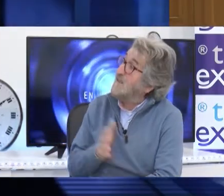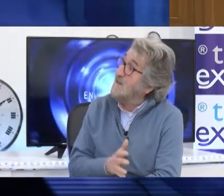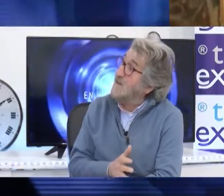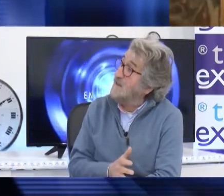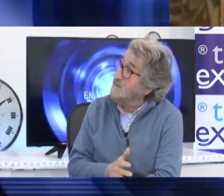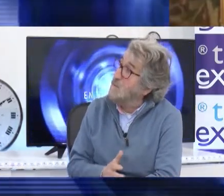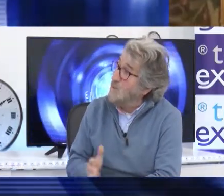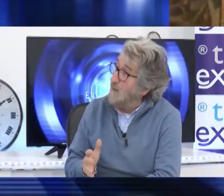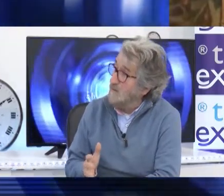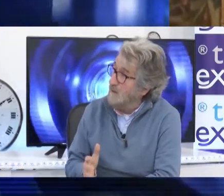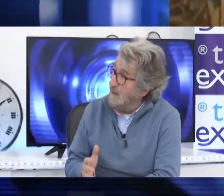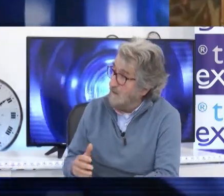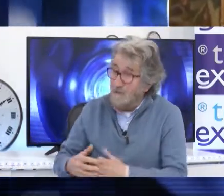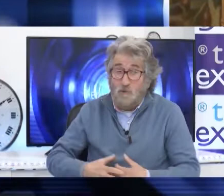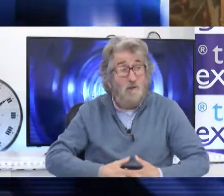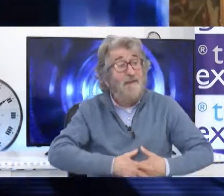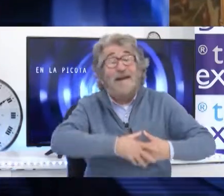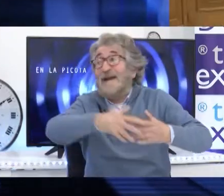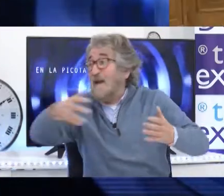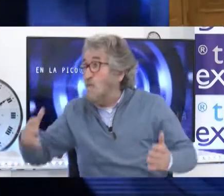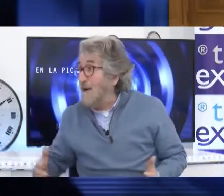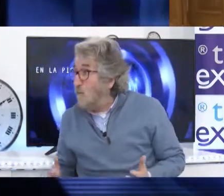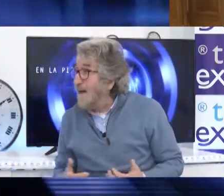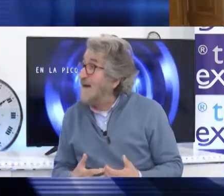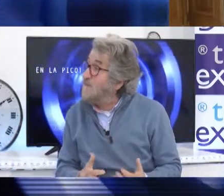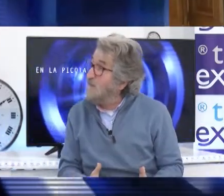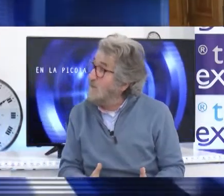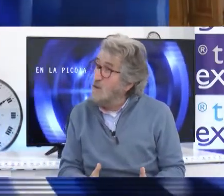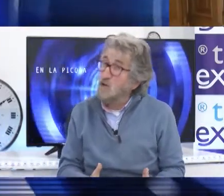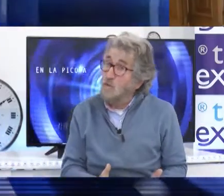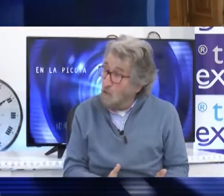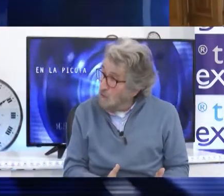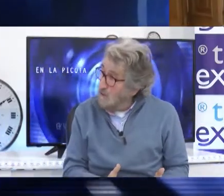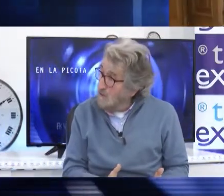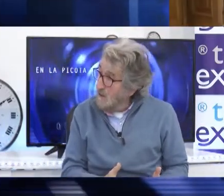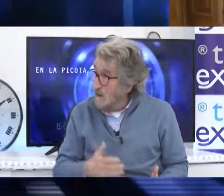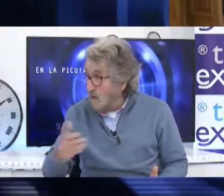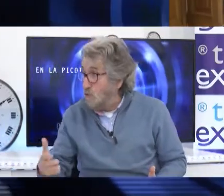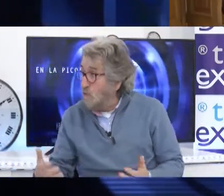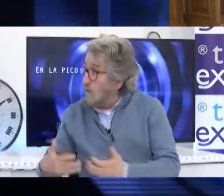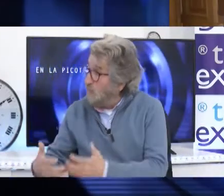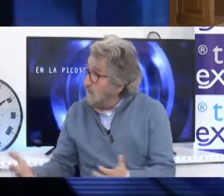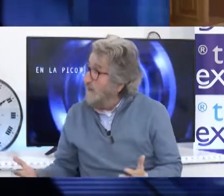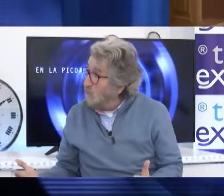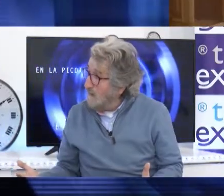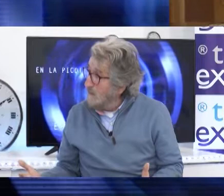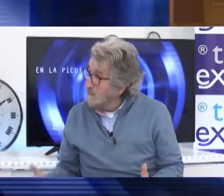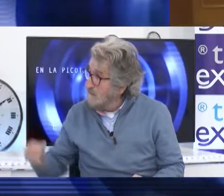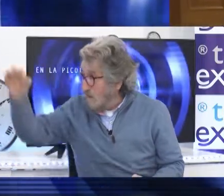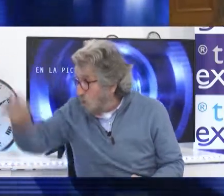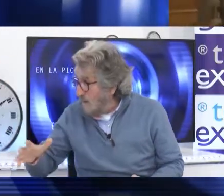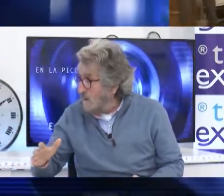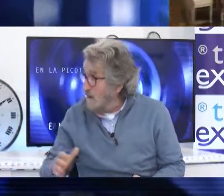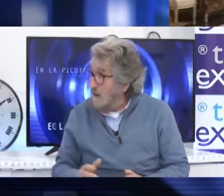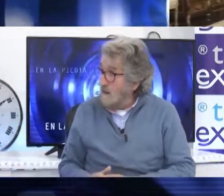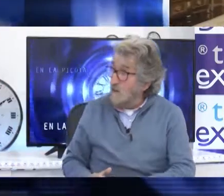las expectativas que presenta Illa son muy buenas, desde el punto de vista de reagrupar un gran espacio sociológico y su correspondiente electoral, en